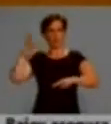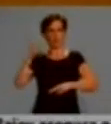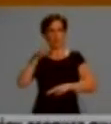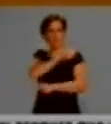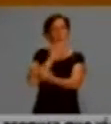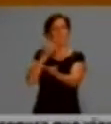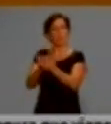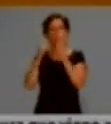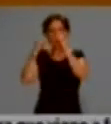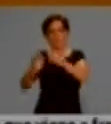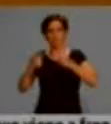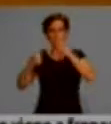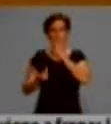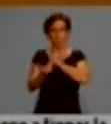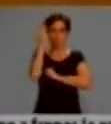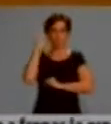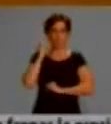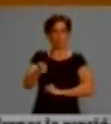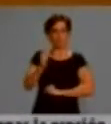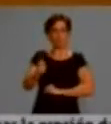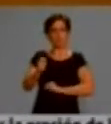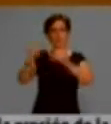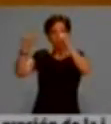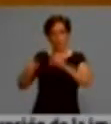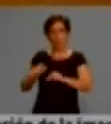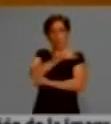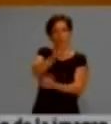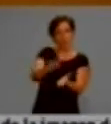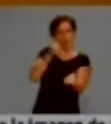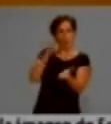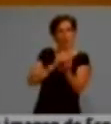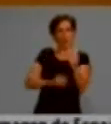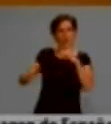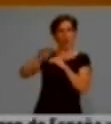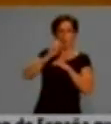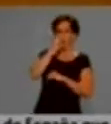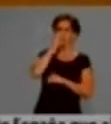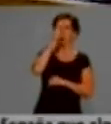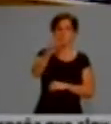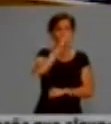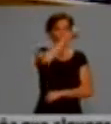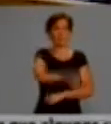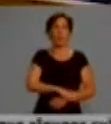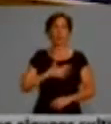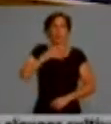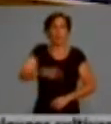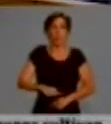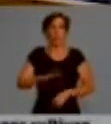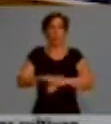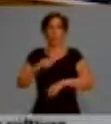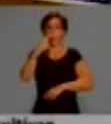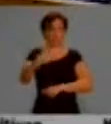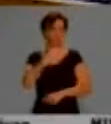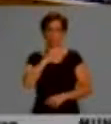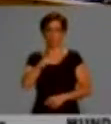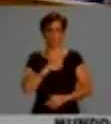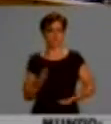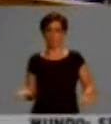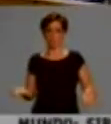si ustedes han cobrado sobresueldo en B durante muchos años? Se ha quedado usted sin autoridad. Y tiene usted